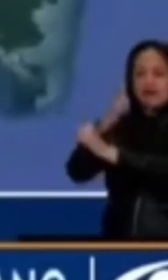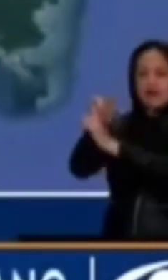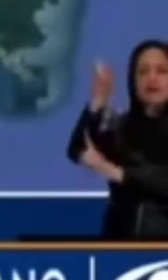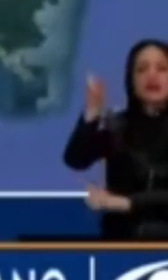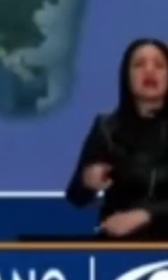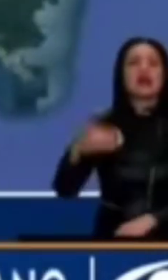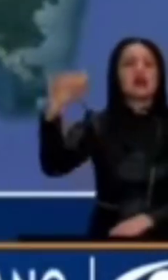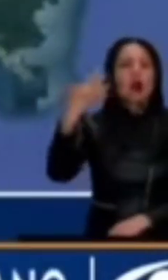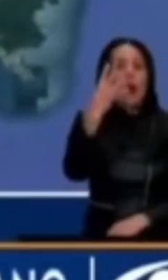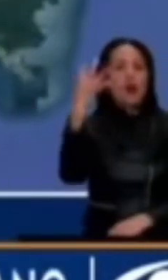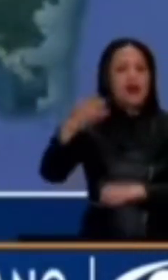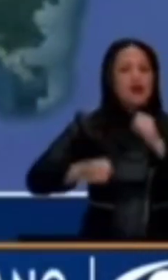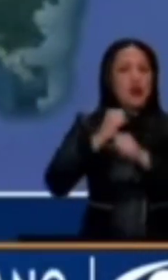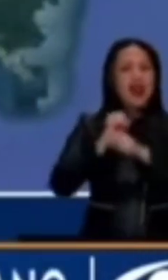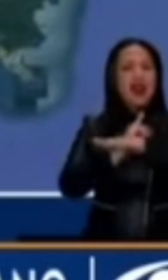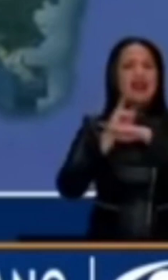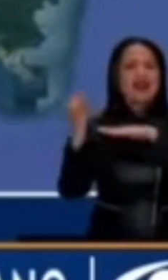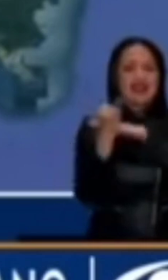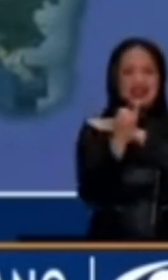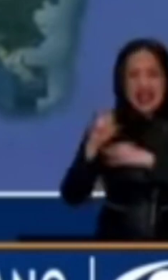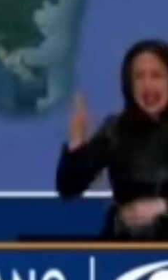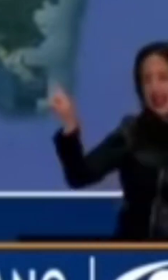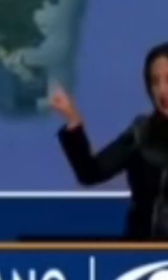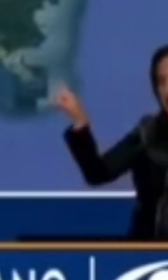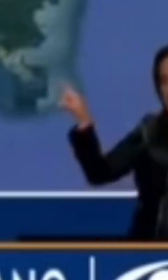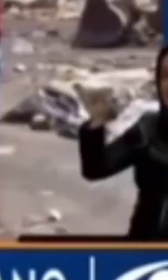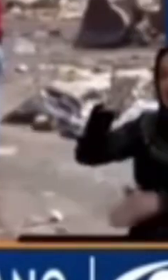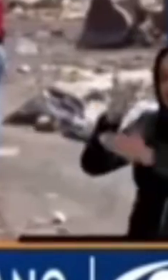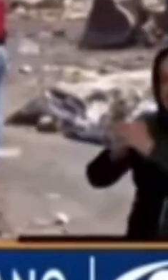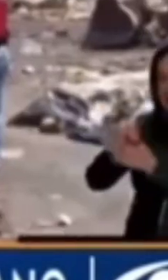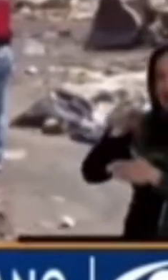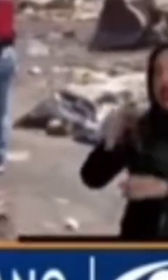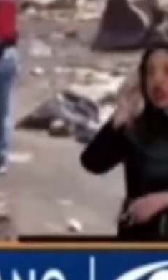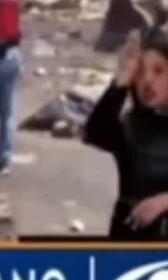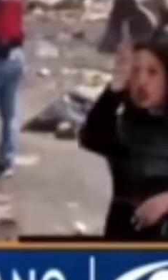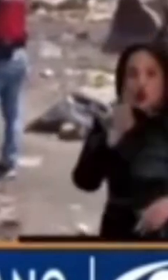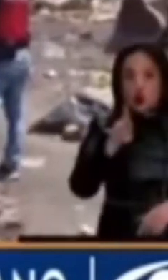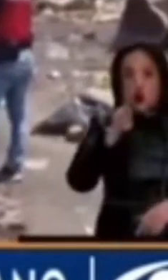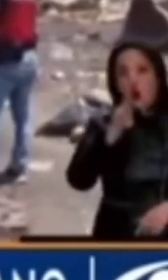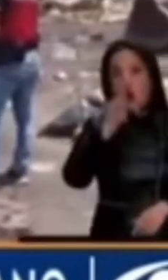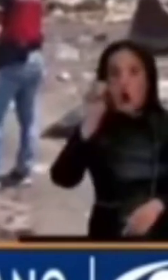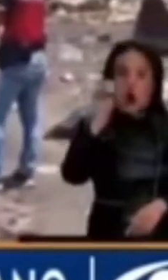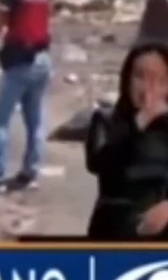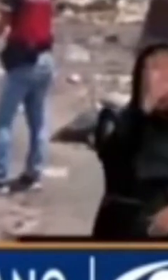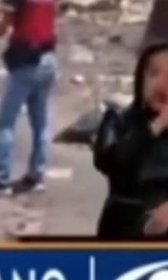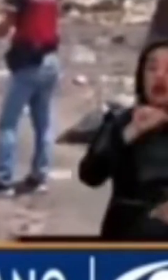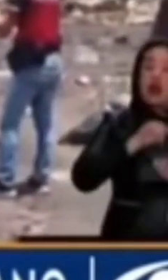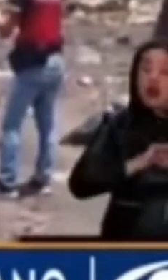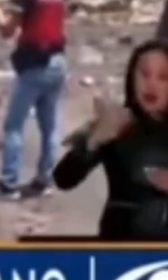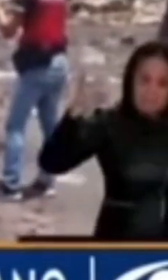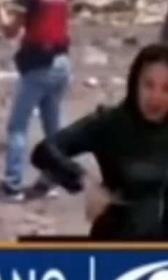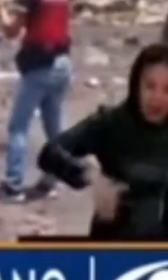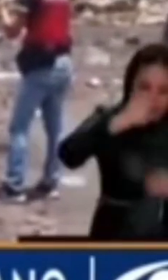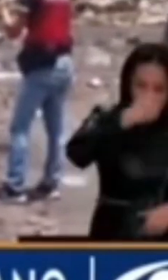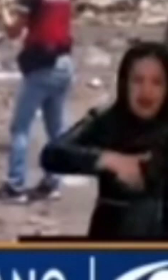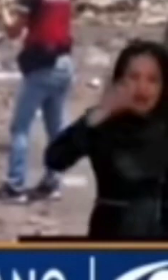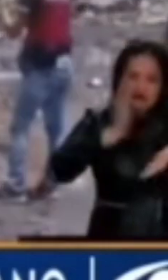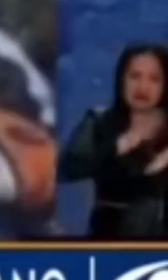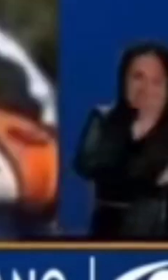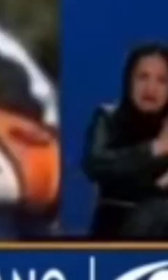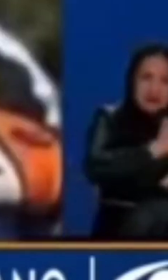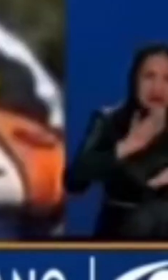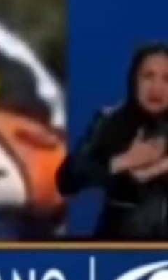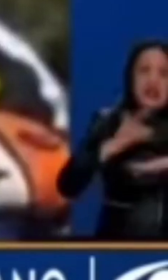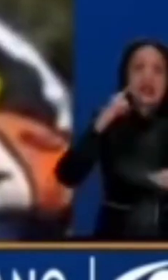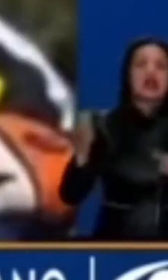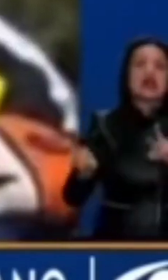en la turística Isla Copán al sureste de este país su cuerpo fue desmembrado y encontrado en varias